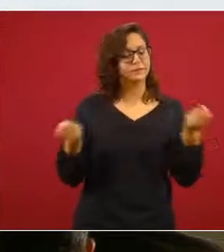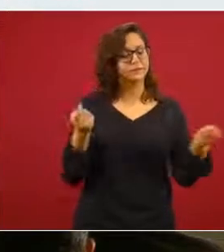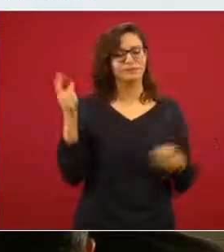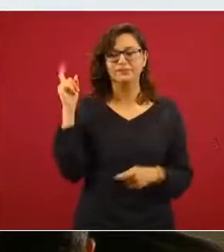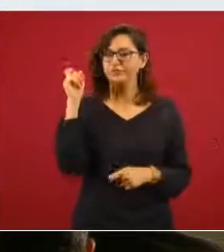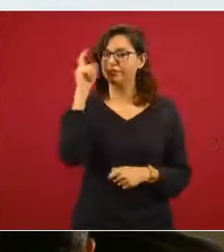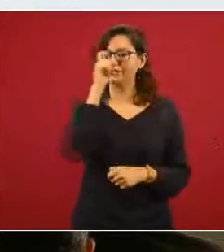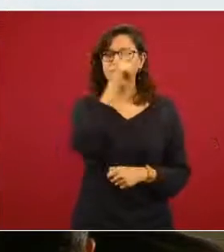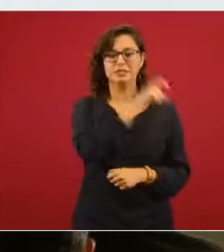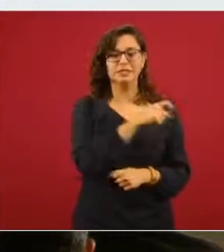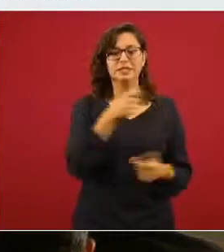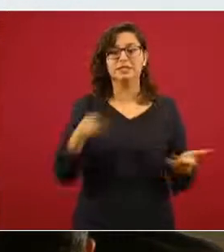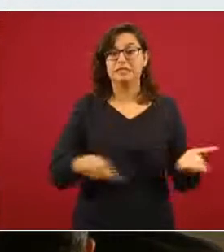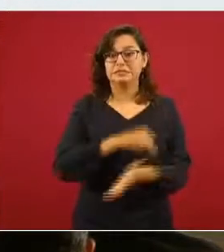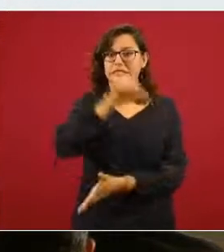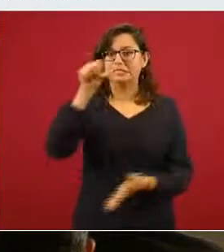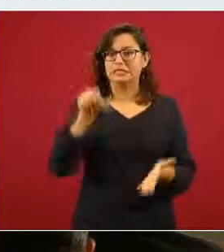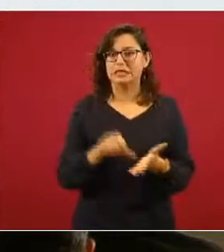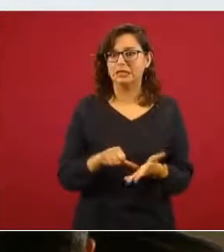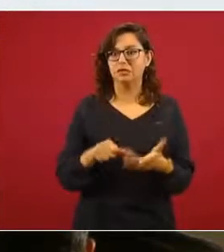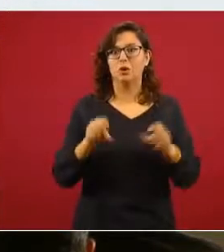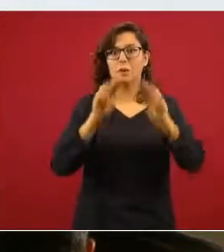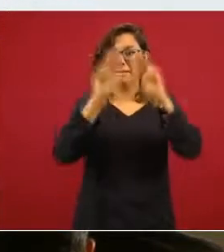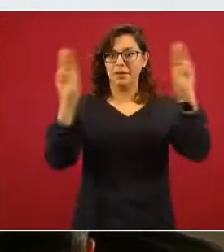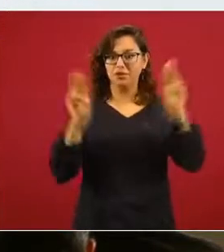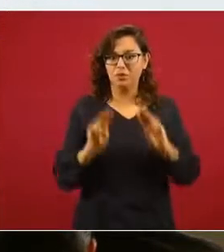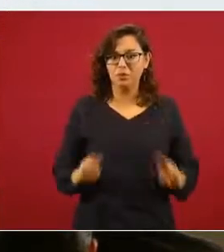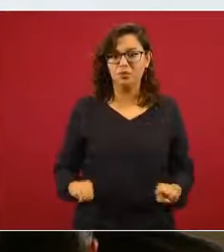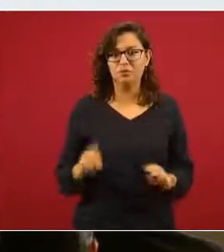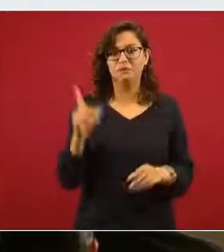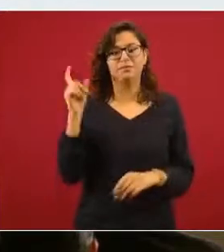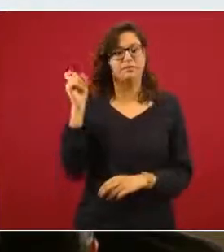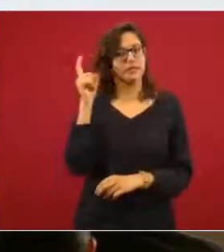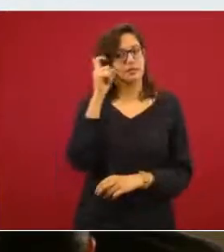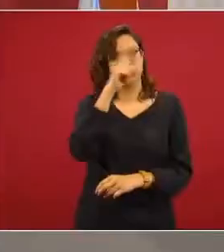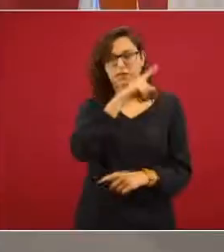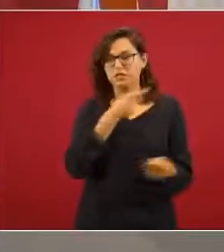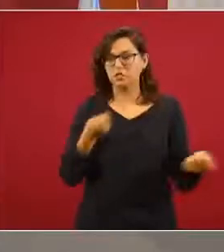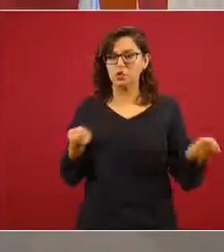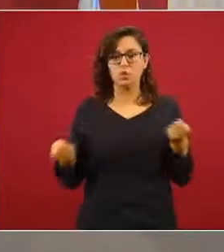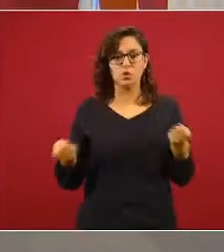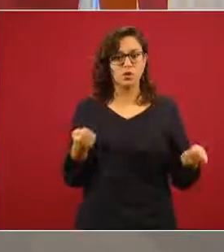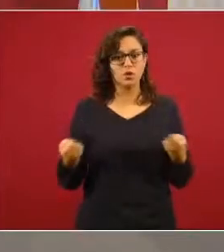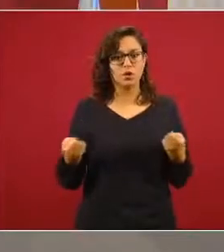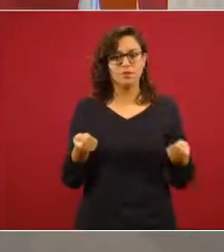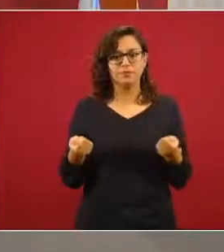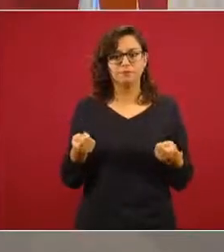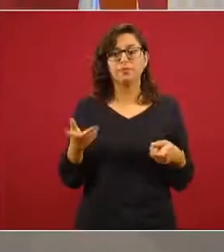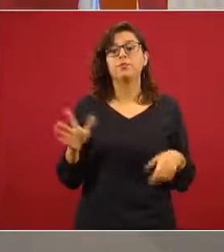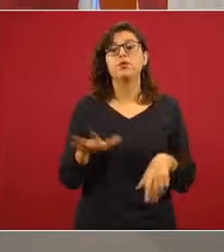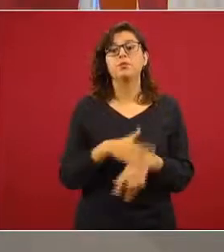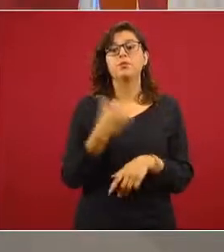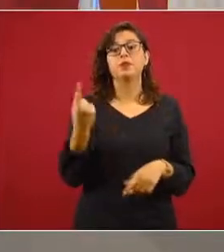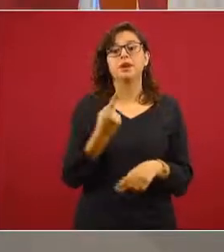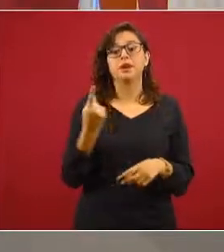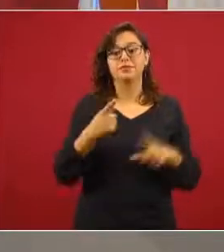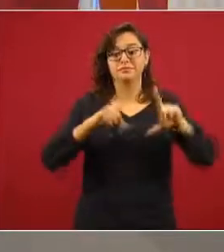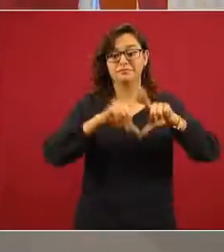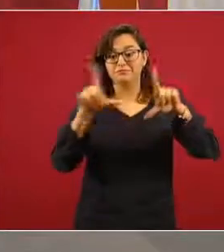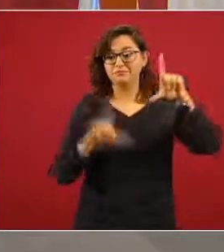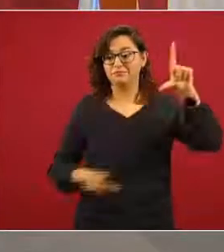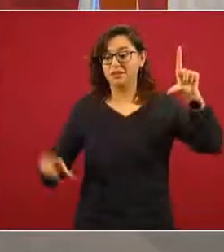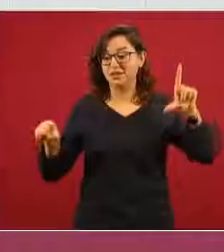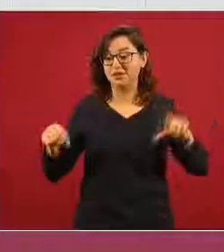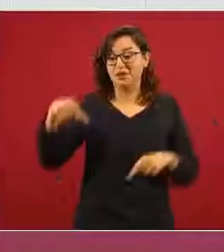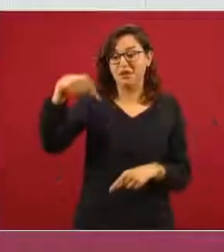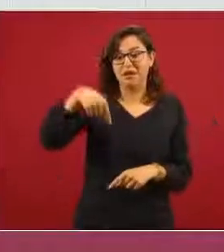de la Ciudad de México, es la zona más difícil de entrar en control, ocupa casi la cuarta parte de la población mexicana,